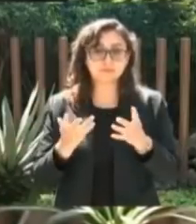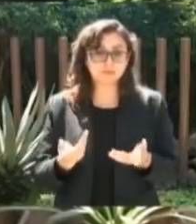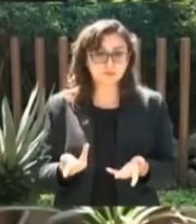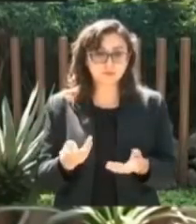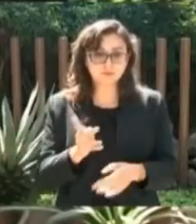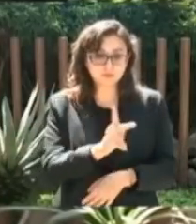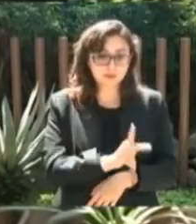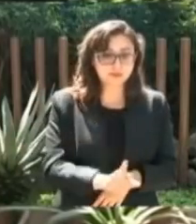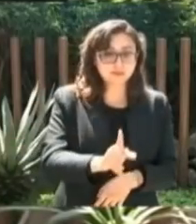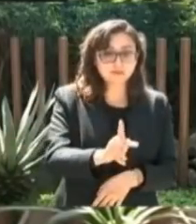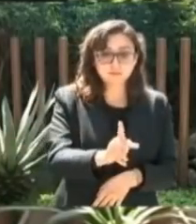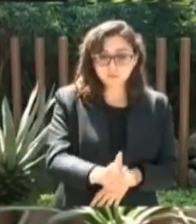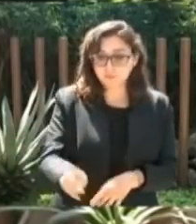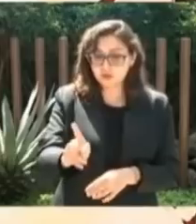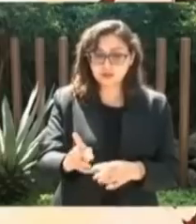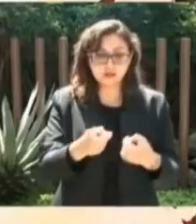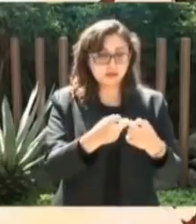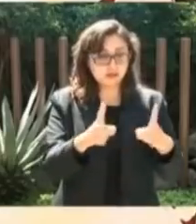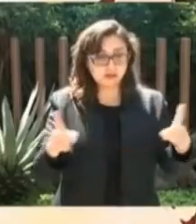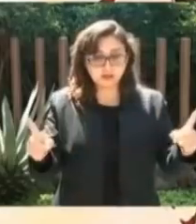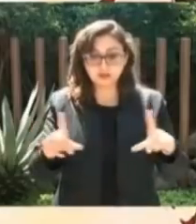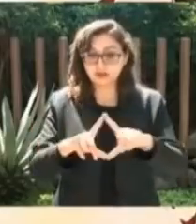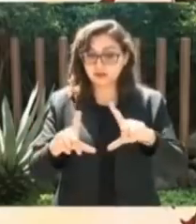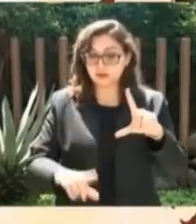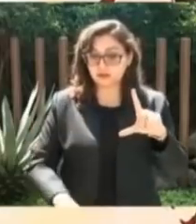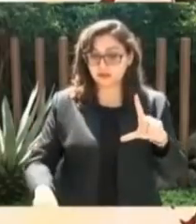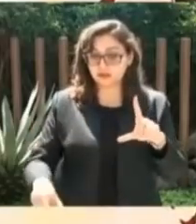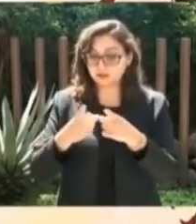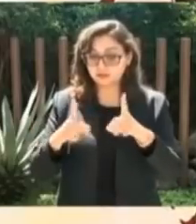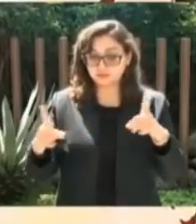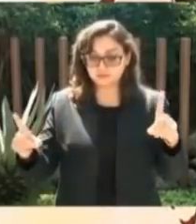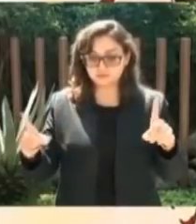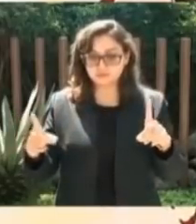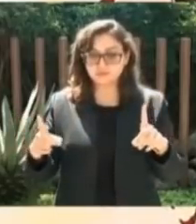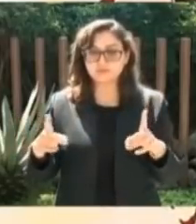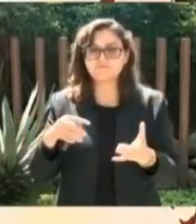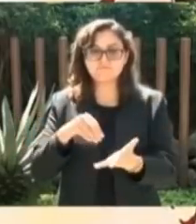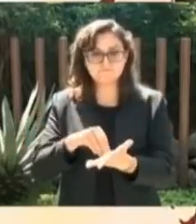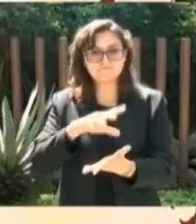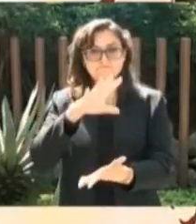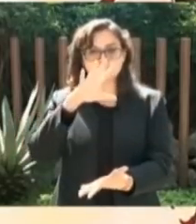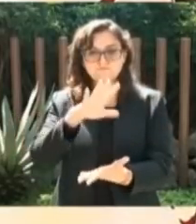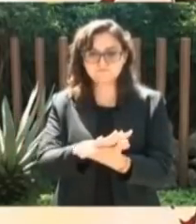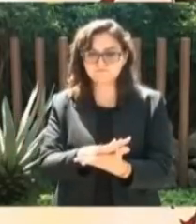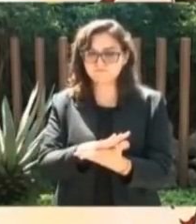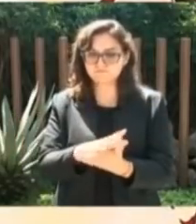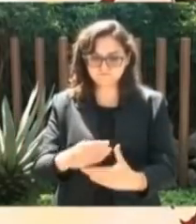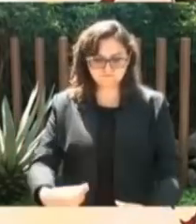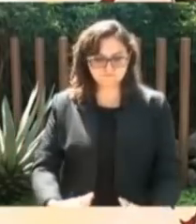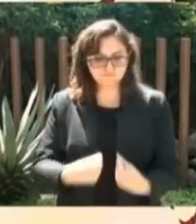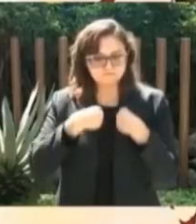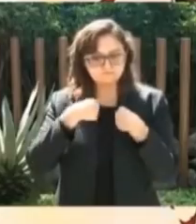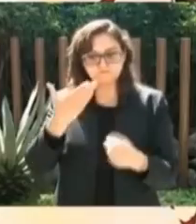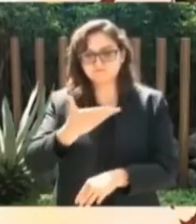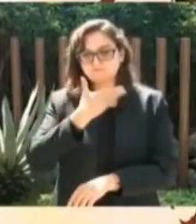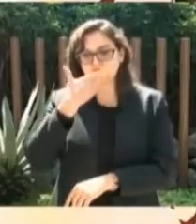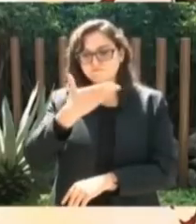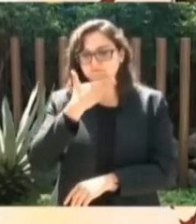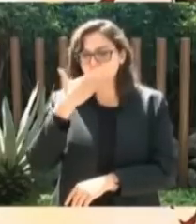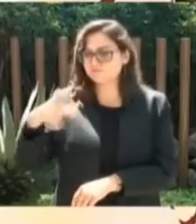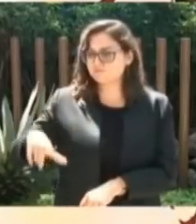y en particular para México el que podamos establecer como forma de vida, como forma de